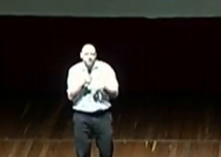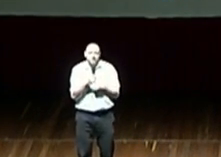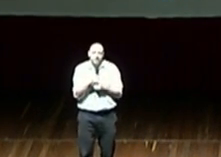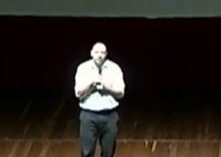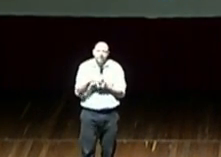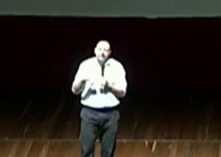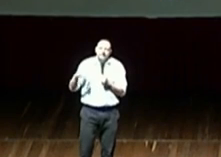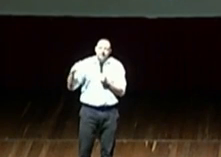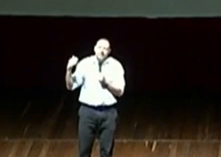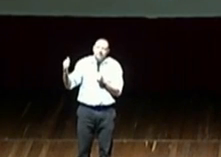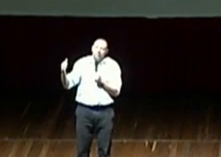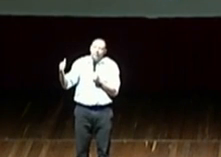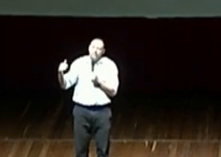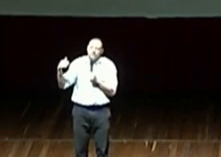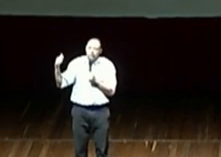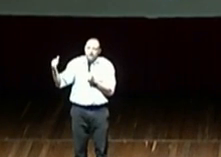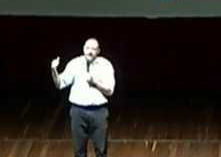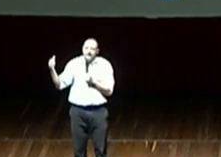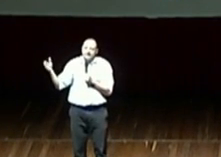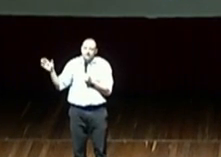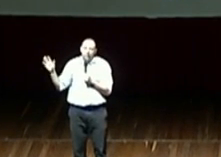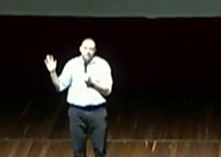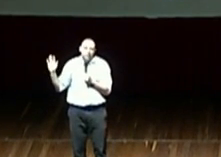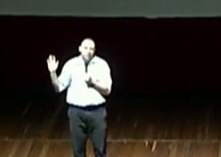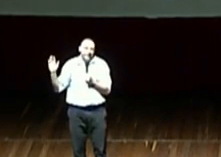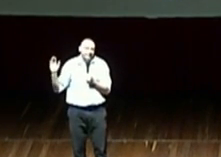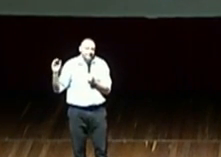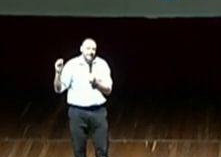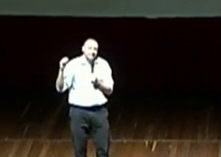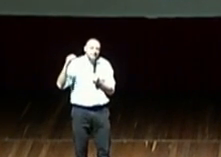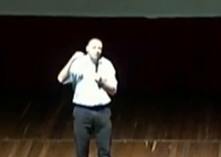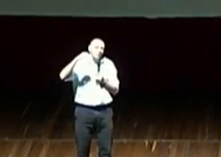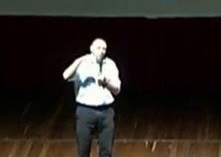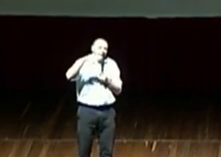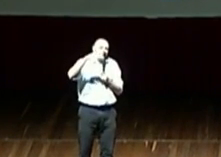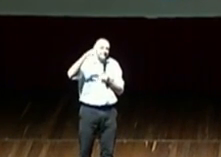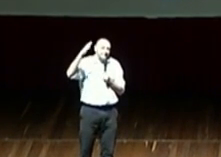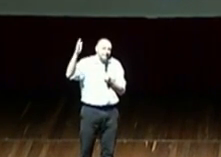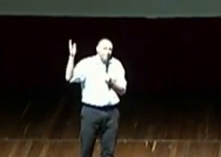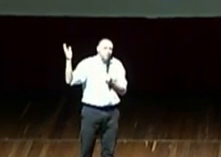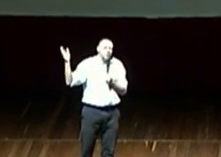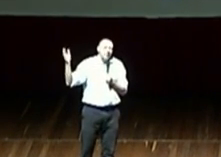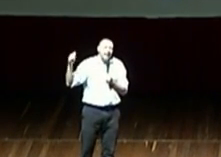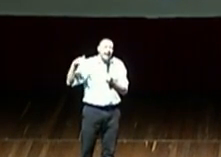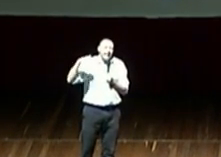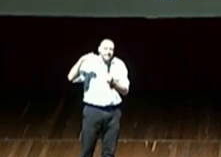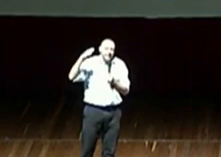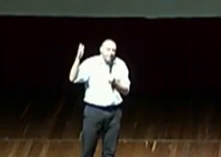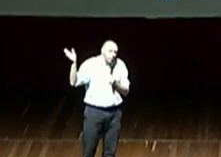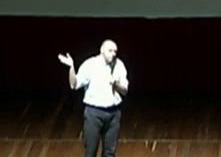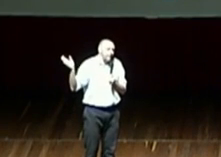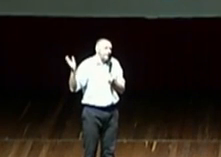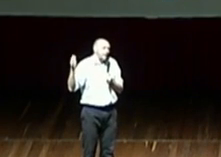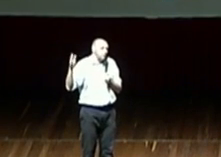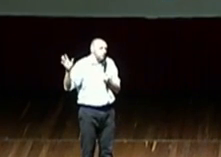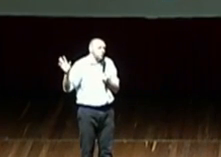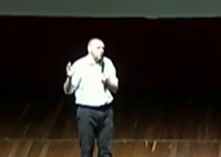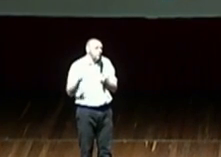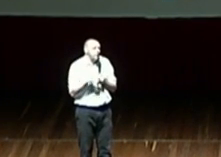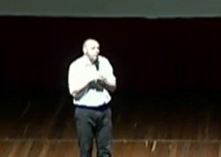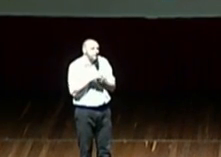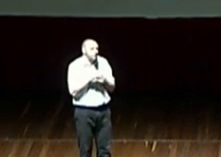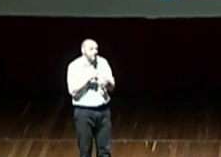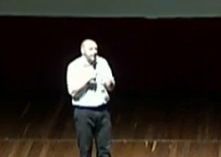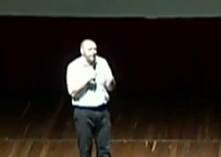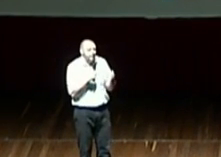mejor disposición, también podamos escuchar en estas cuatro conferencias lo que necesitamos alrededor de la